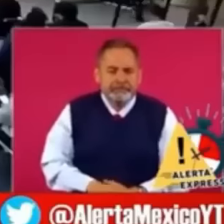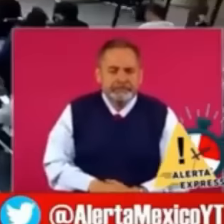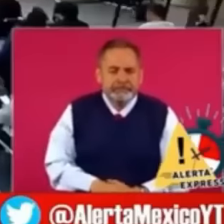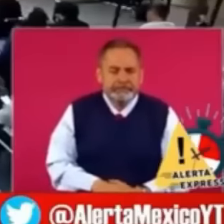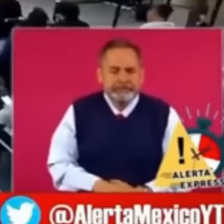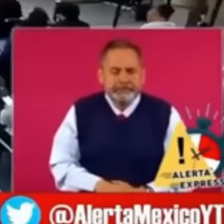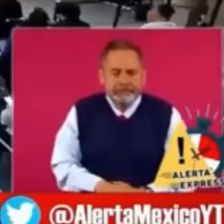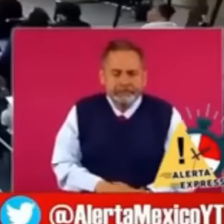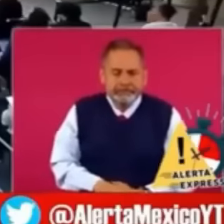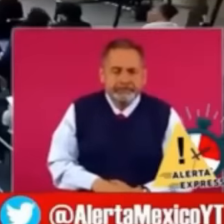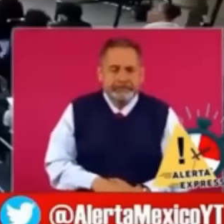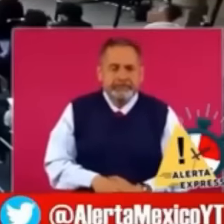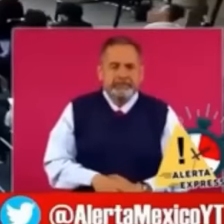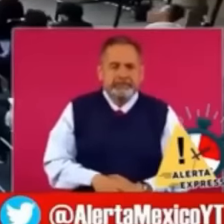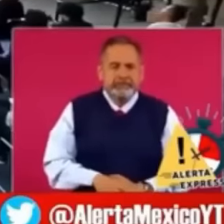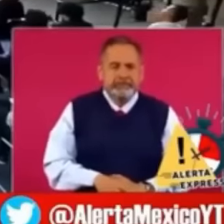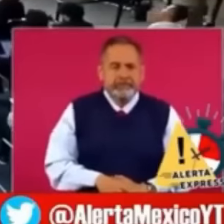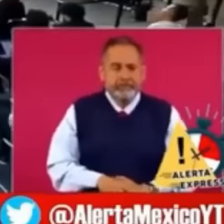Y